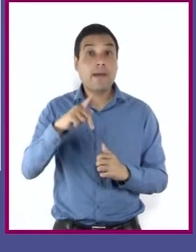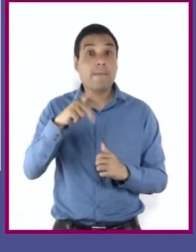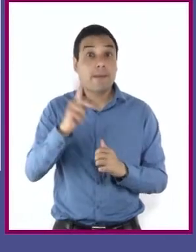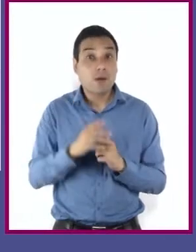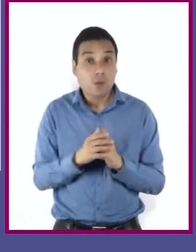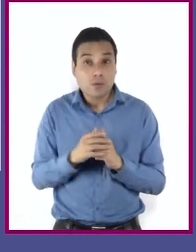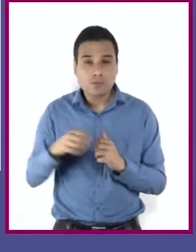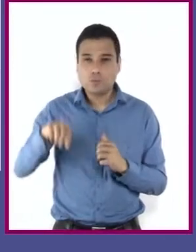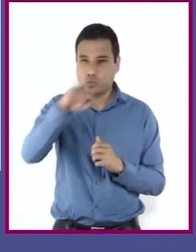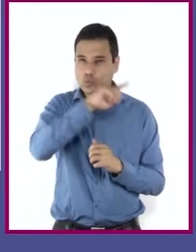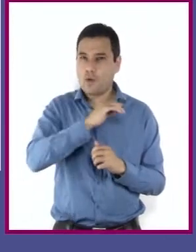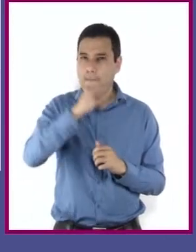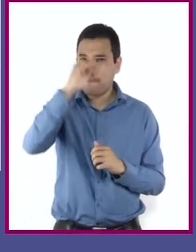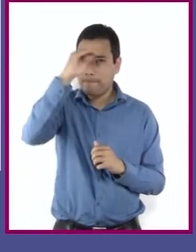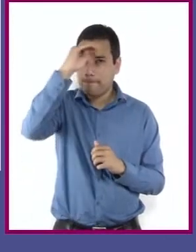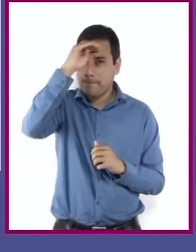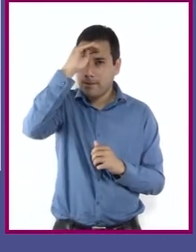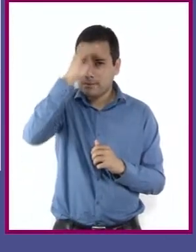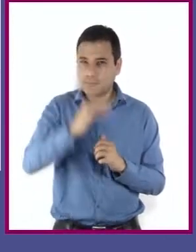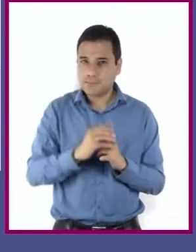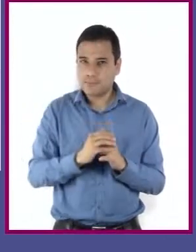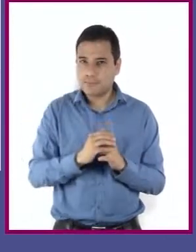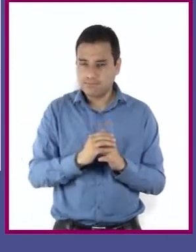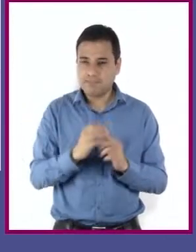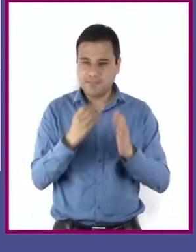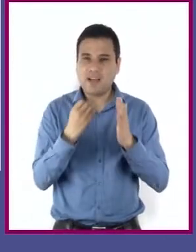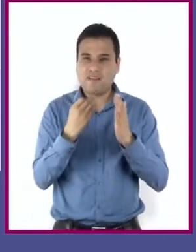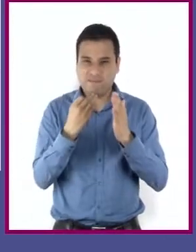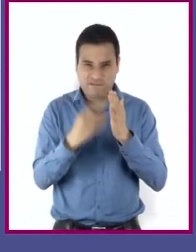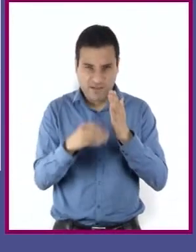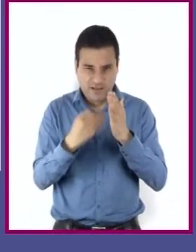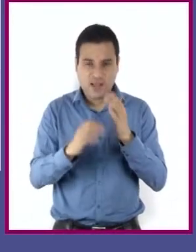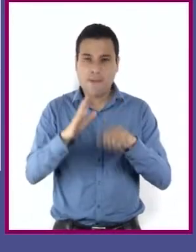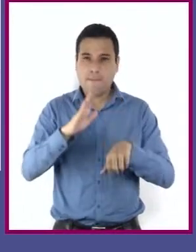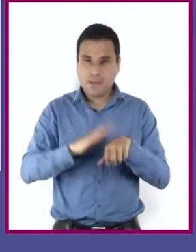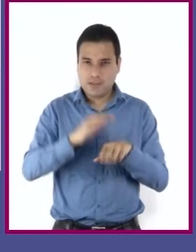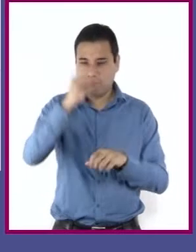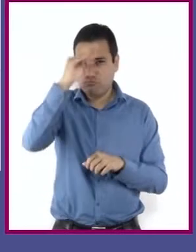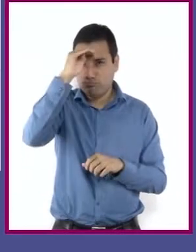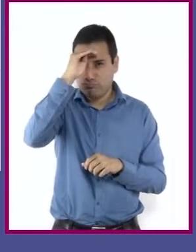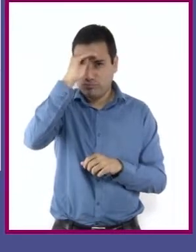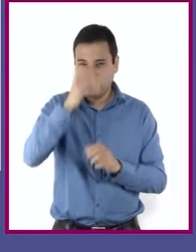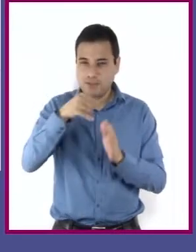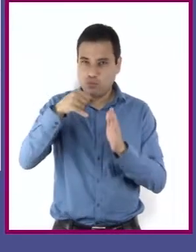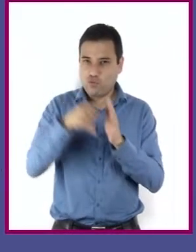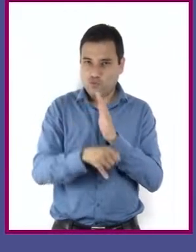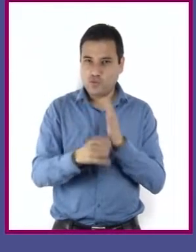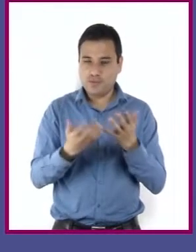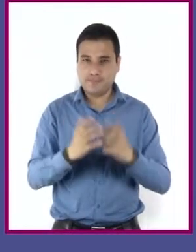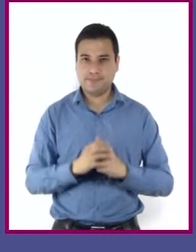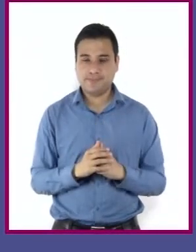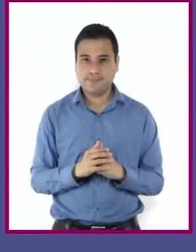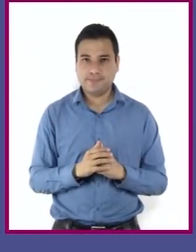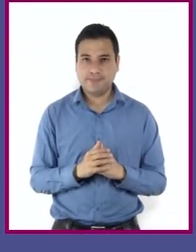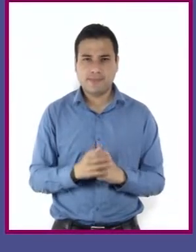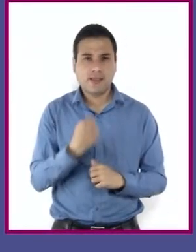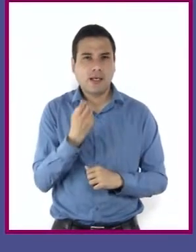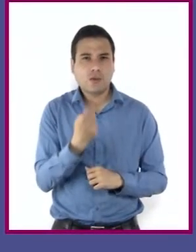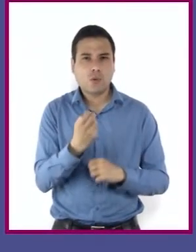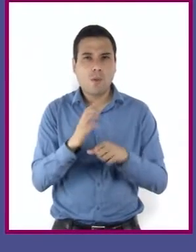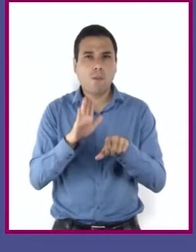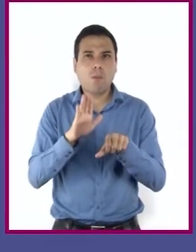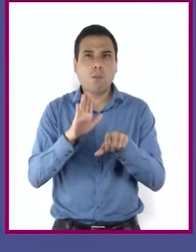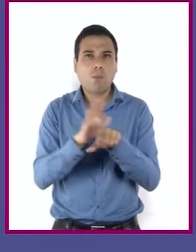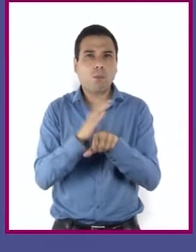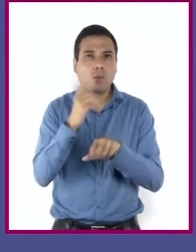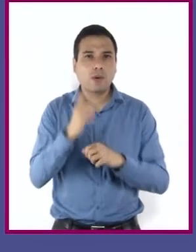creemos que probablemente no reflexionó a profundidad su actividad o los aspectos a evaluar. Esto debido a que